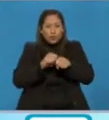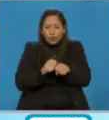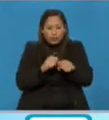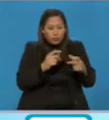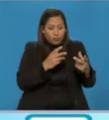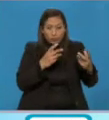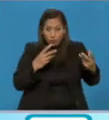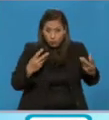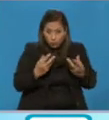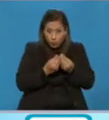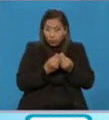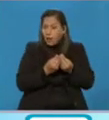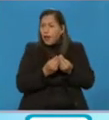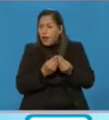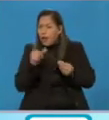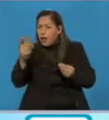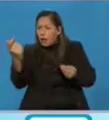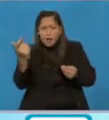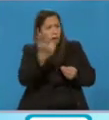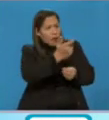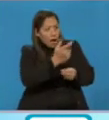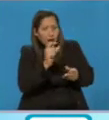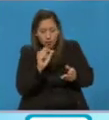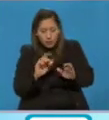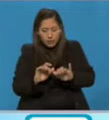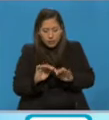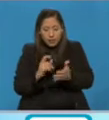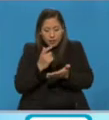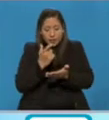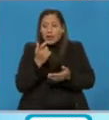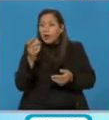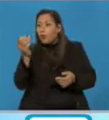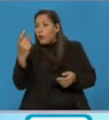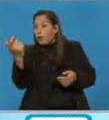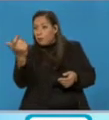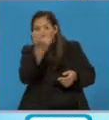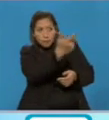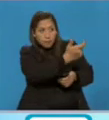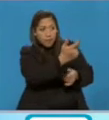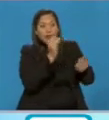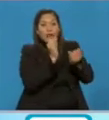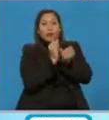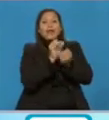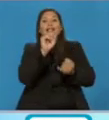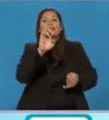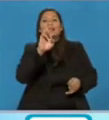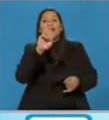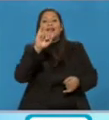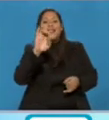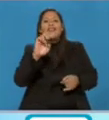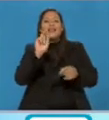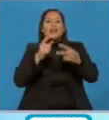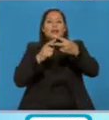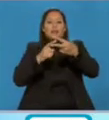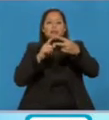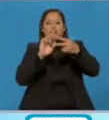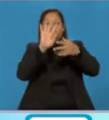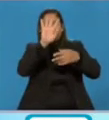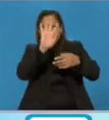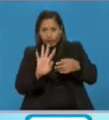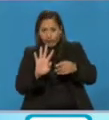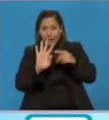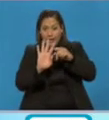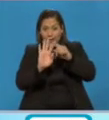con ese dinero, apuntamos en nuestra libretita cuánto le pagó y el número de serie de cada uno de los billetes que utilizó. ¿Esto para qué